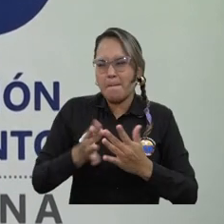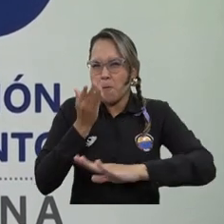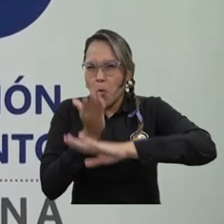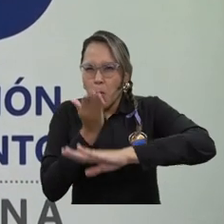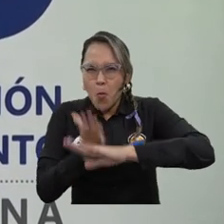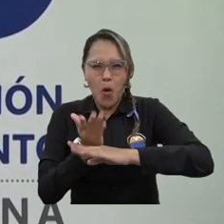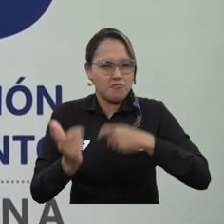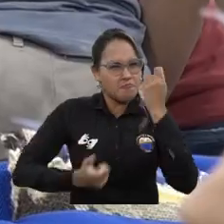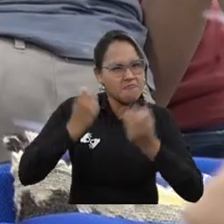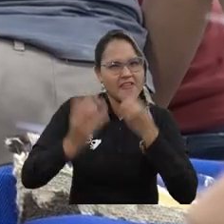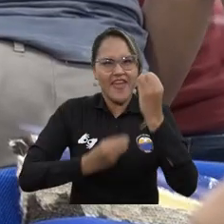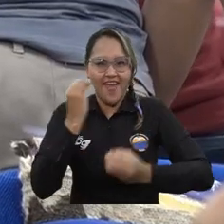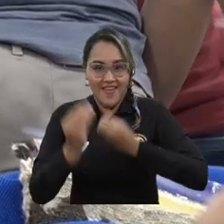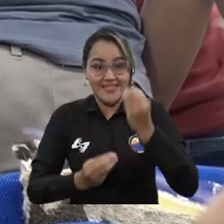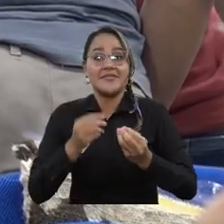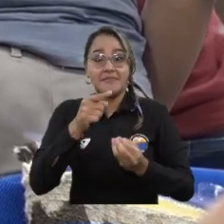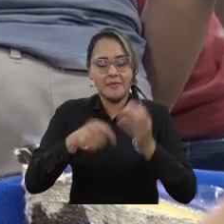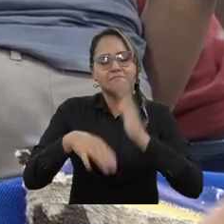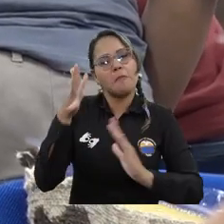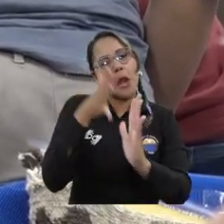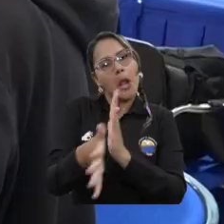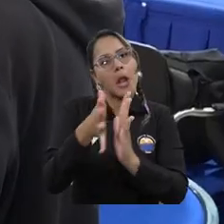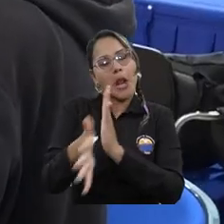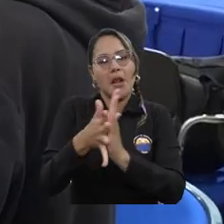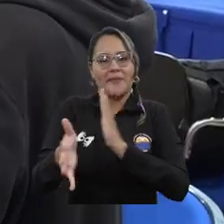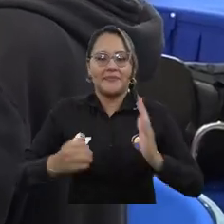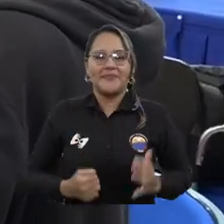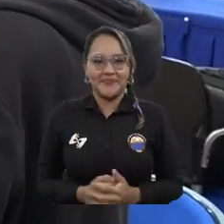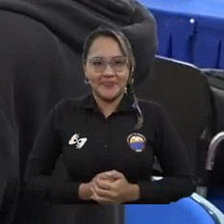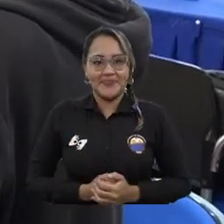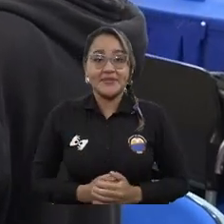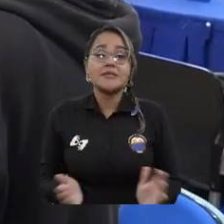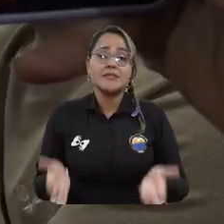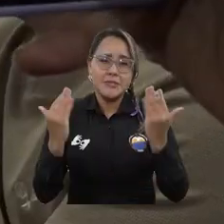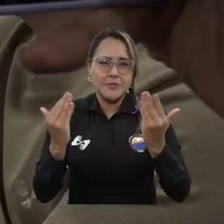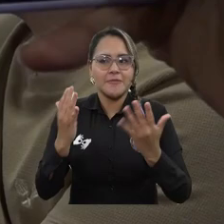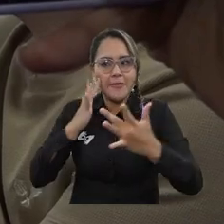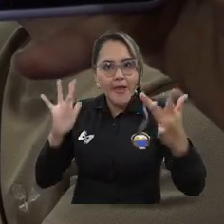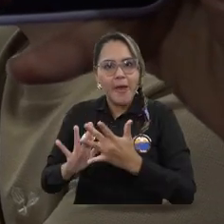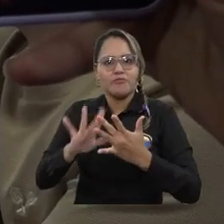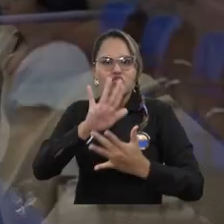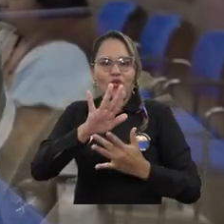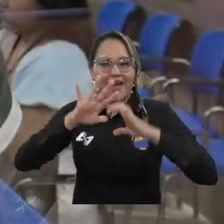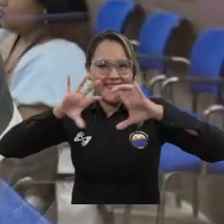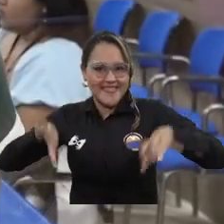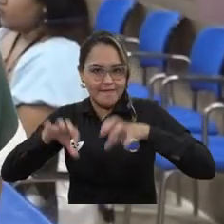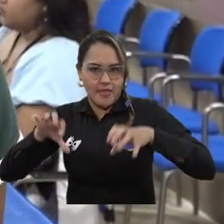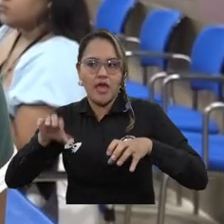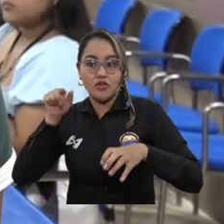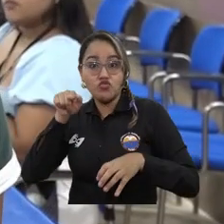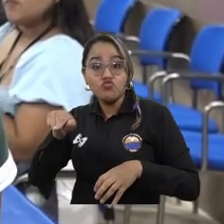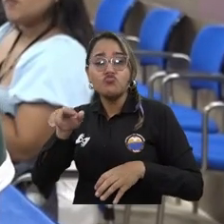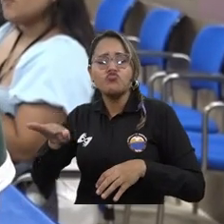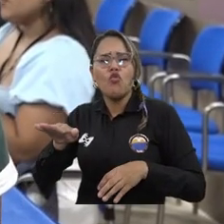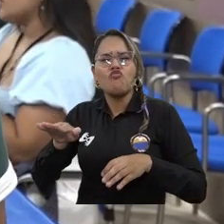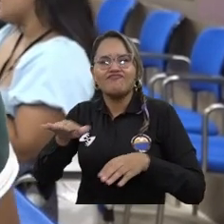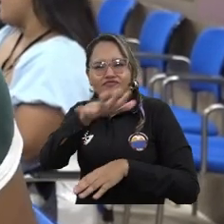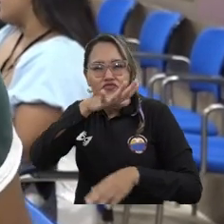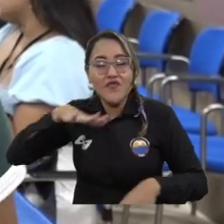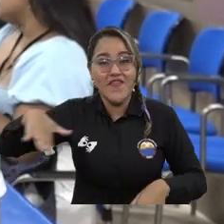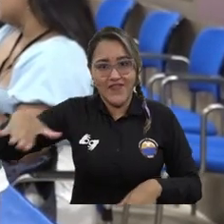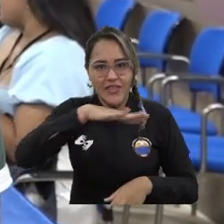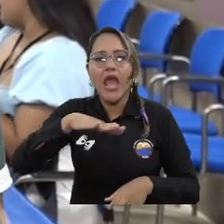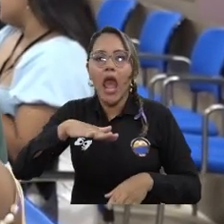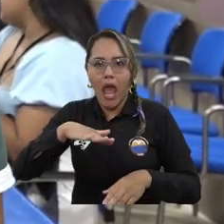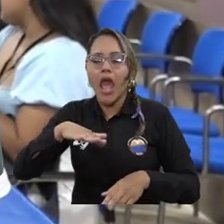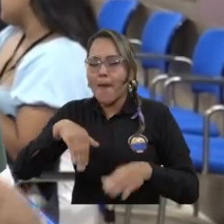de propuestas de valor. Se trata de potencializar las actividades que se realizan dentro de una finca. Entonces, lo que buscamos con este proyecto es que para